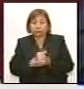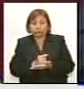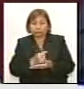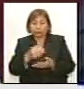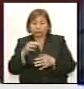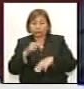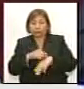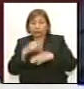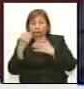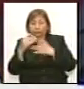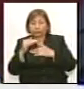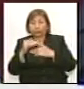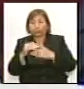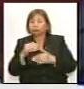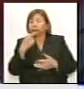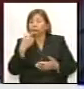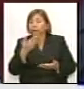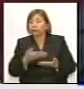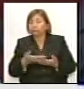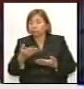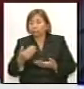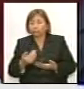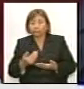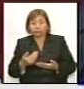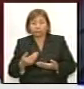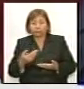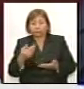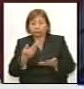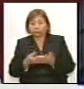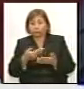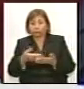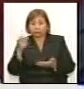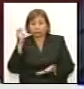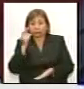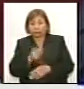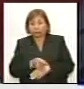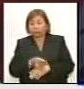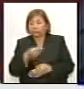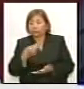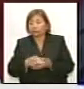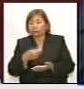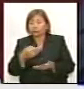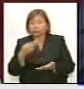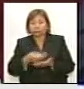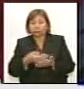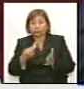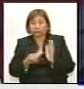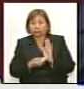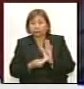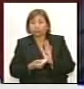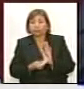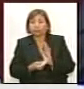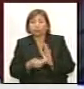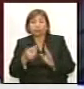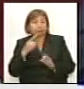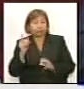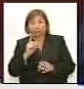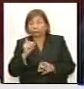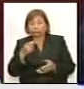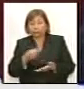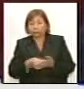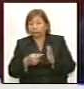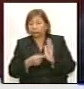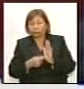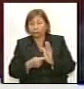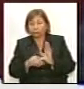plazo perentorio le pide al inquilino que habiendo habido una denuncia en su contra de no pago, demuestre si pagó. Si el inquilino no